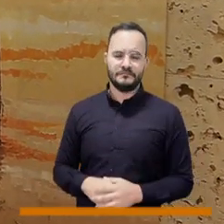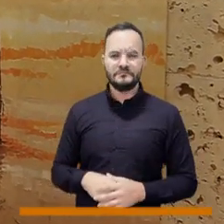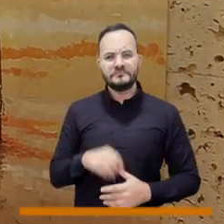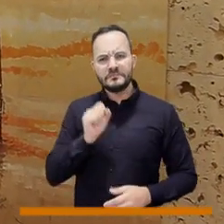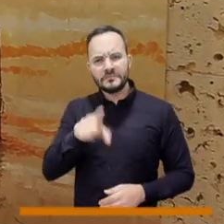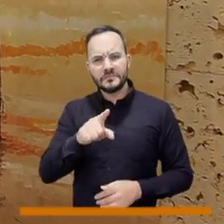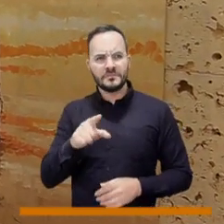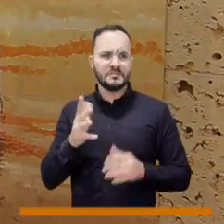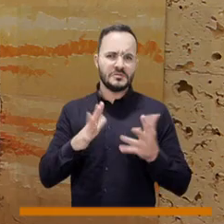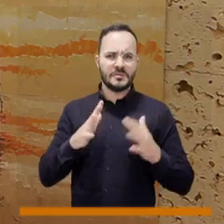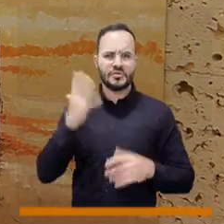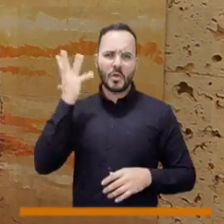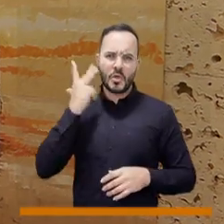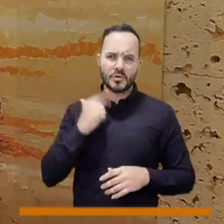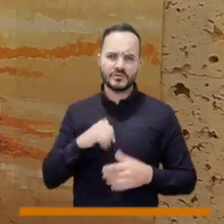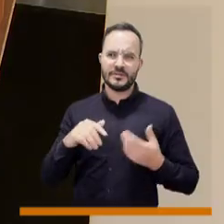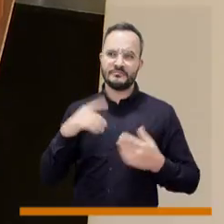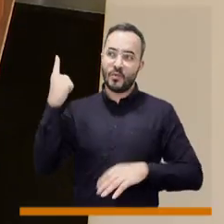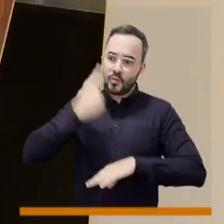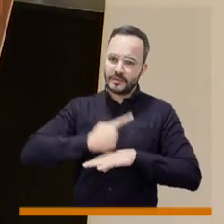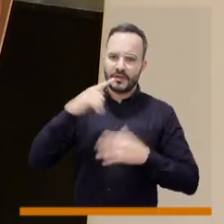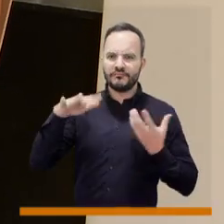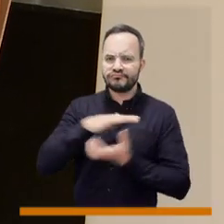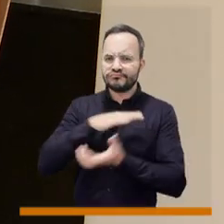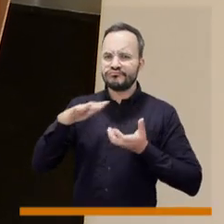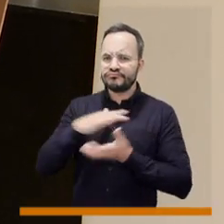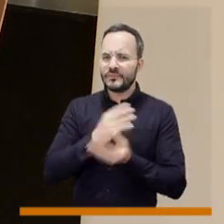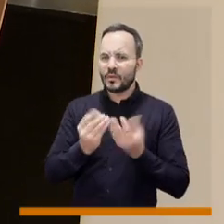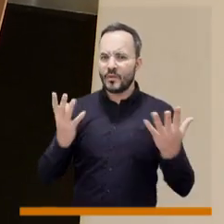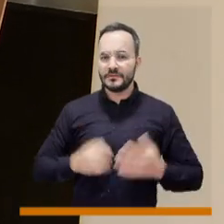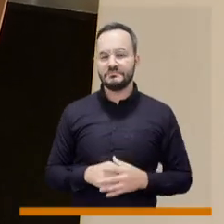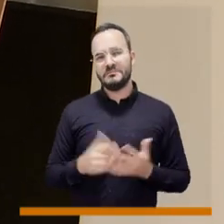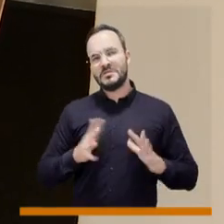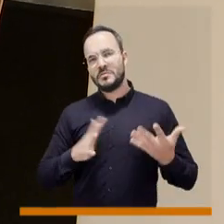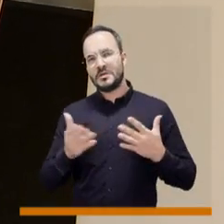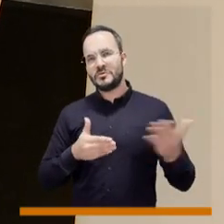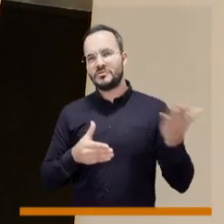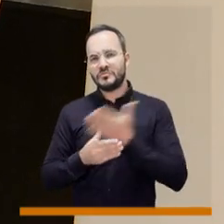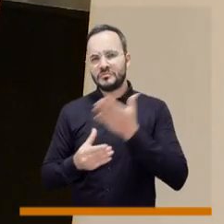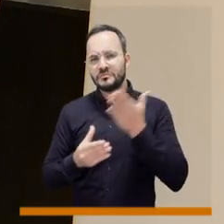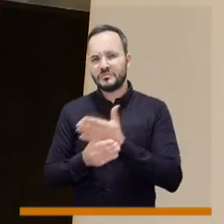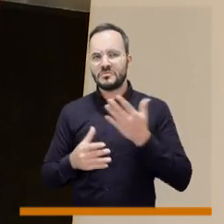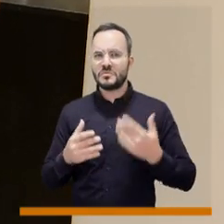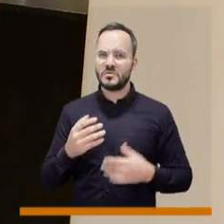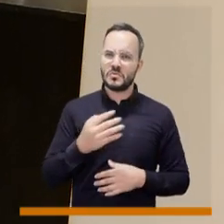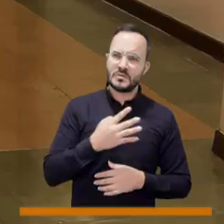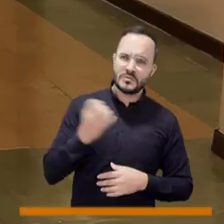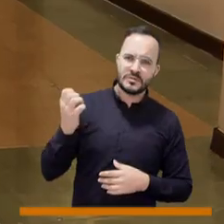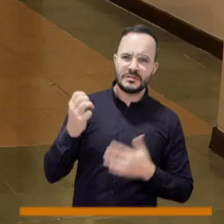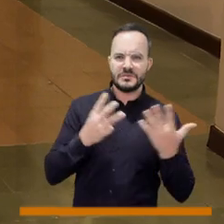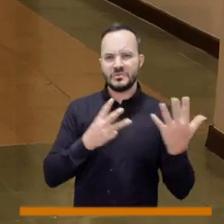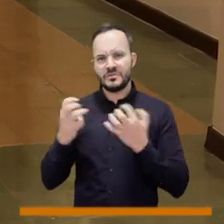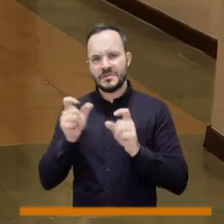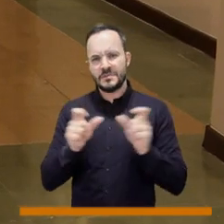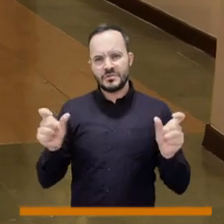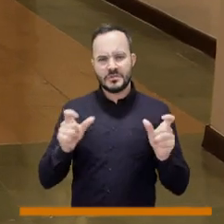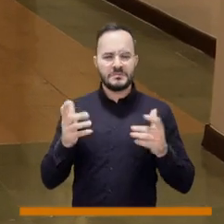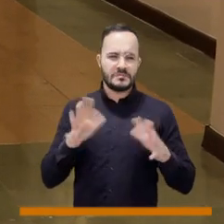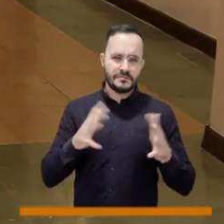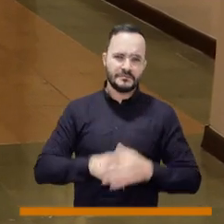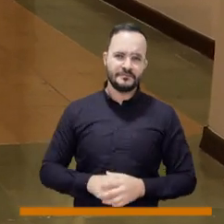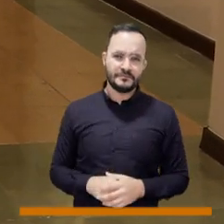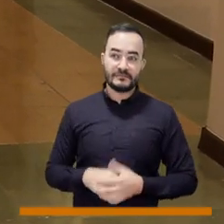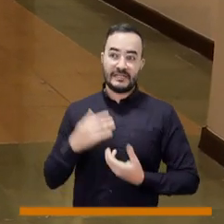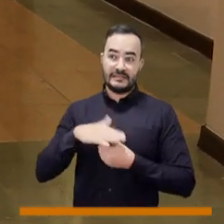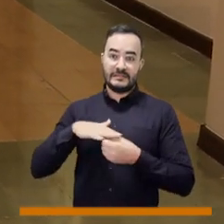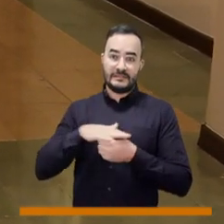aproximado, ¿cuántas personas diarias entran? Mira, acá tenemos un promedio de visitas entre las 400 a 800 personas diarias.